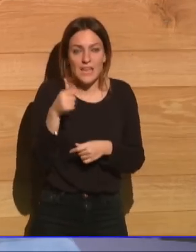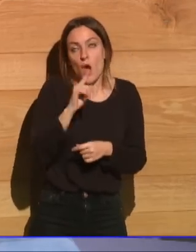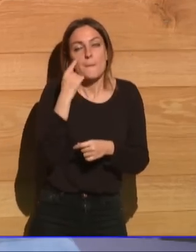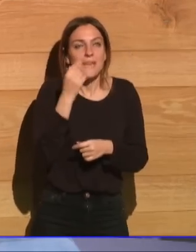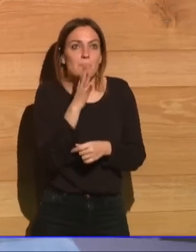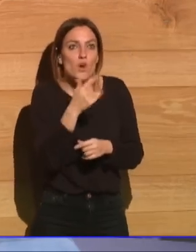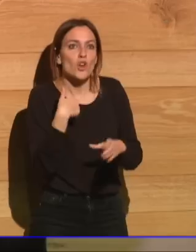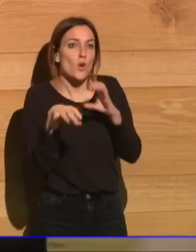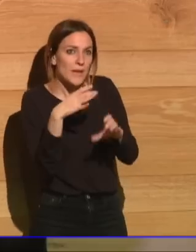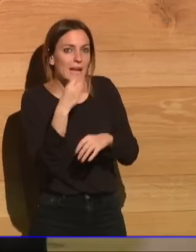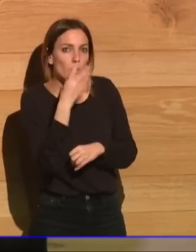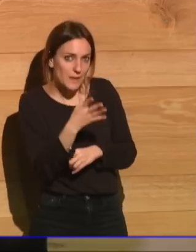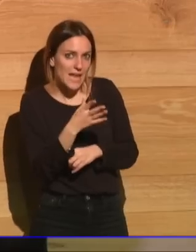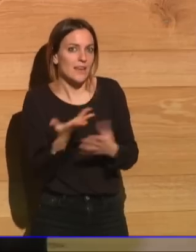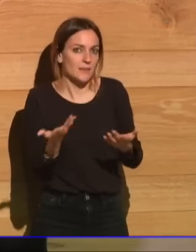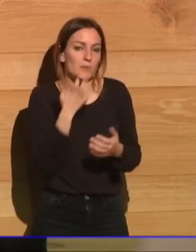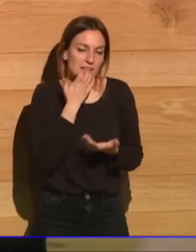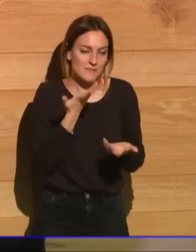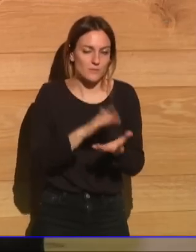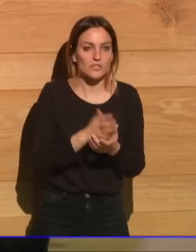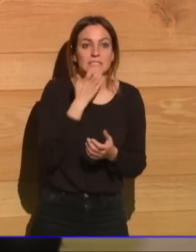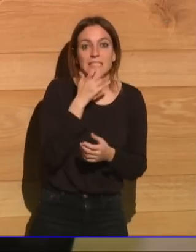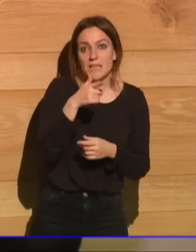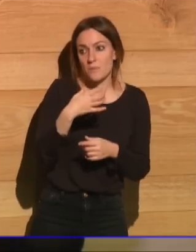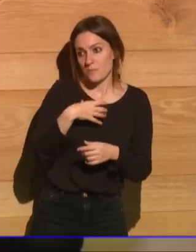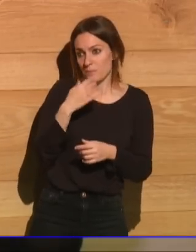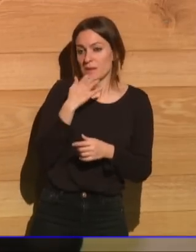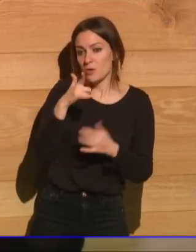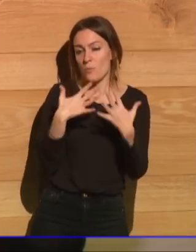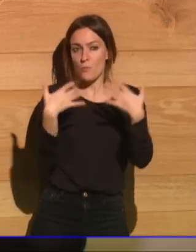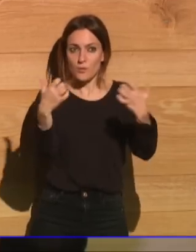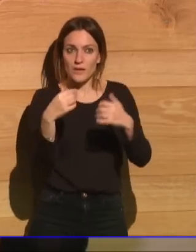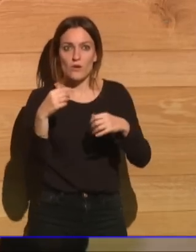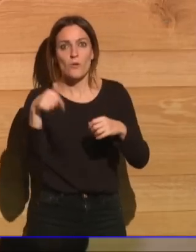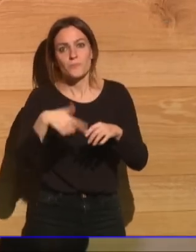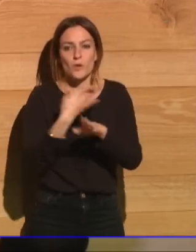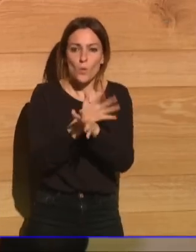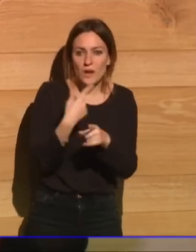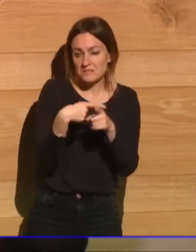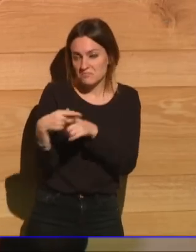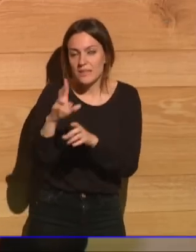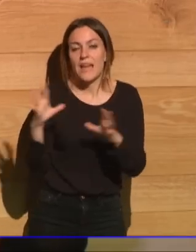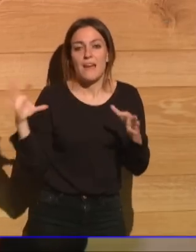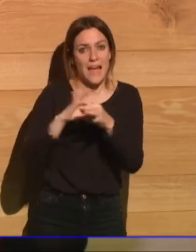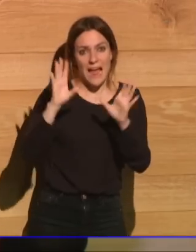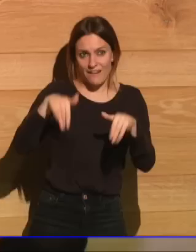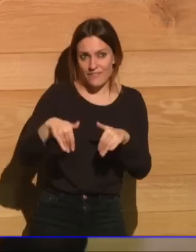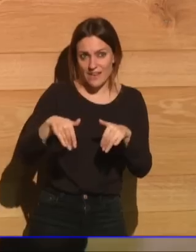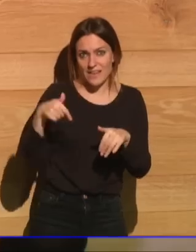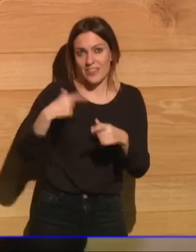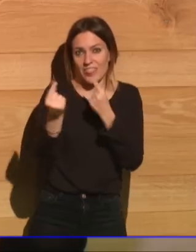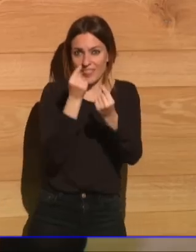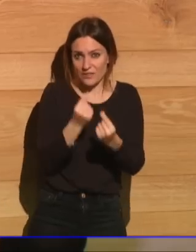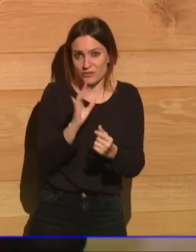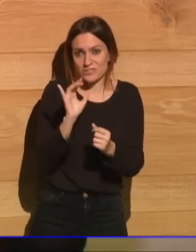cuando se Comunica sabe- muy bien, por ejemplo. Claro, si tú sabes que cubre y juega al ajedrez, pues entonces dices, sí, es que sus películas son una partida de ajedrez. Al final es trabajar con los 4 datos